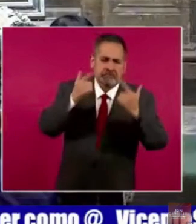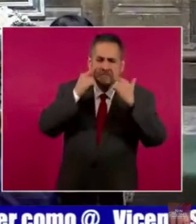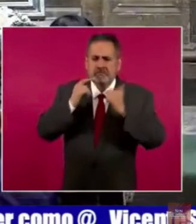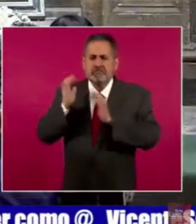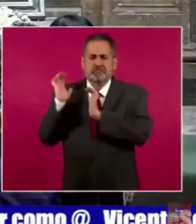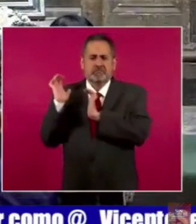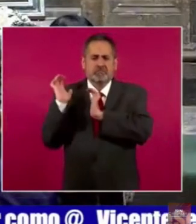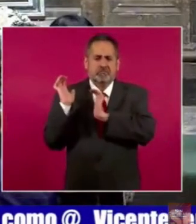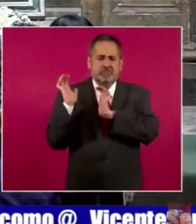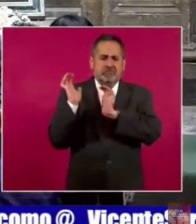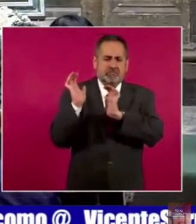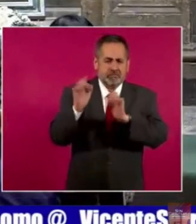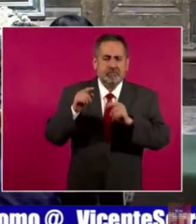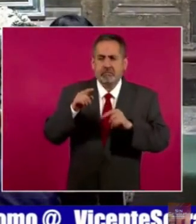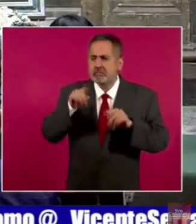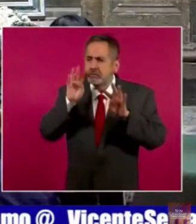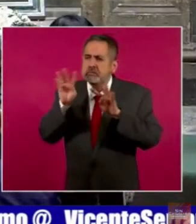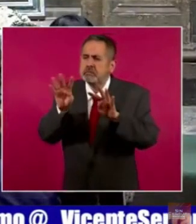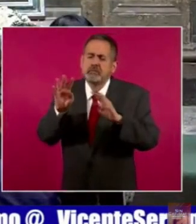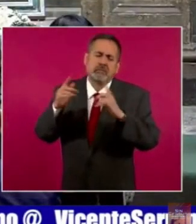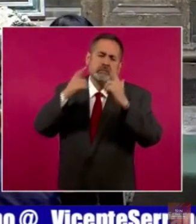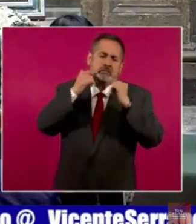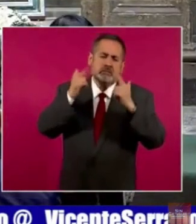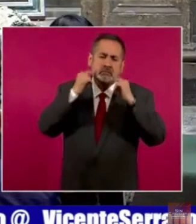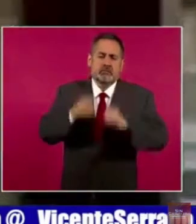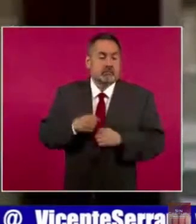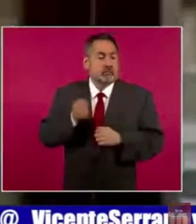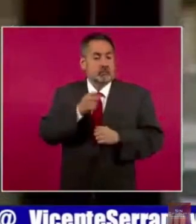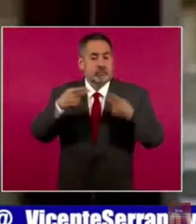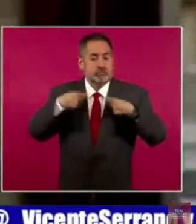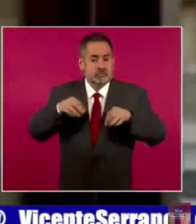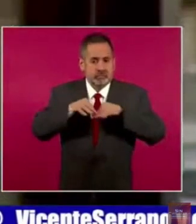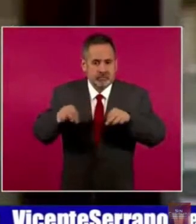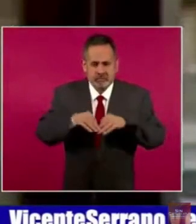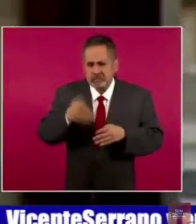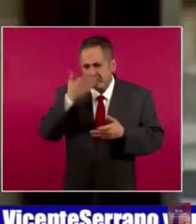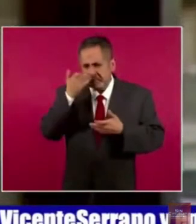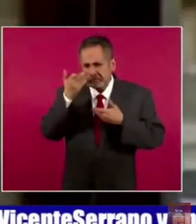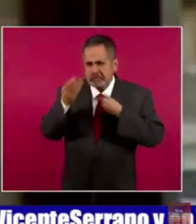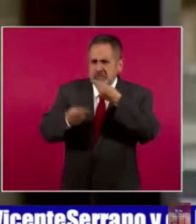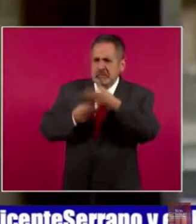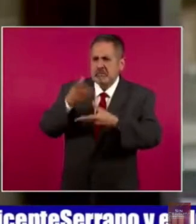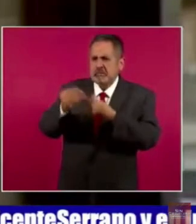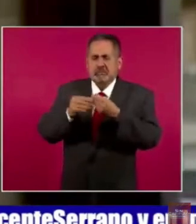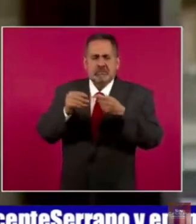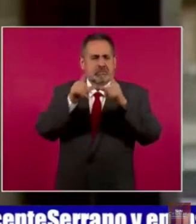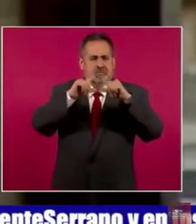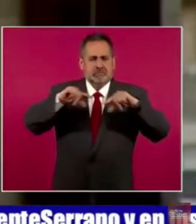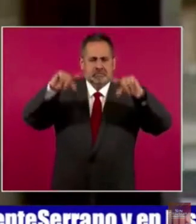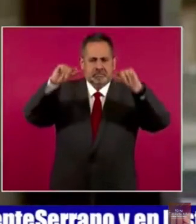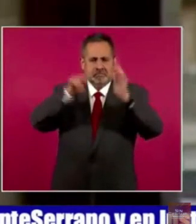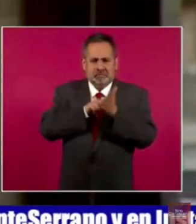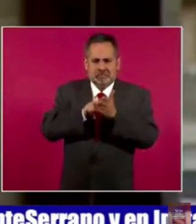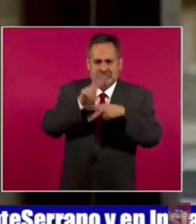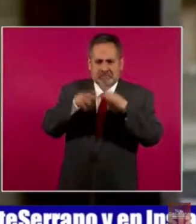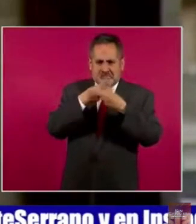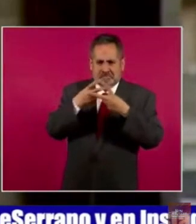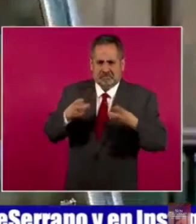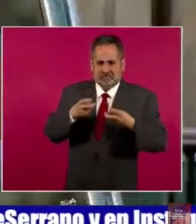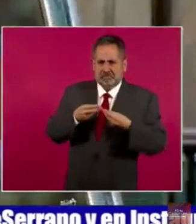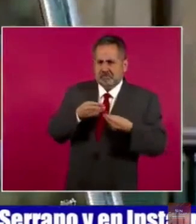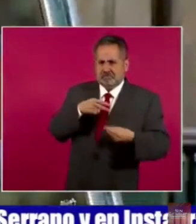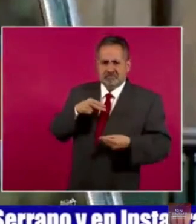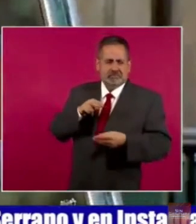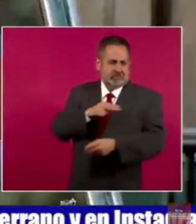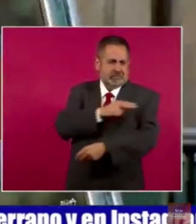del féretro, muchos trabajadores y campesinos llevaban flores y lazos negros. Al llegar a la Ciudad